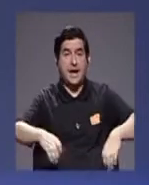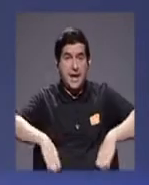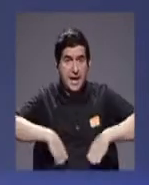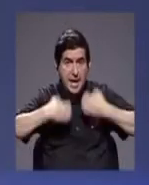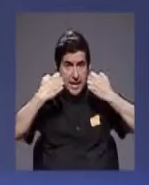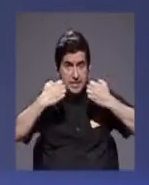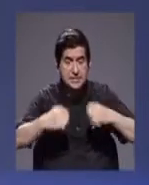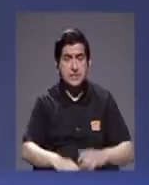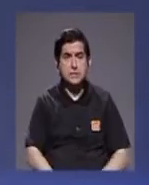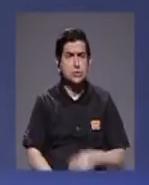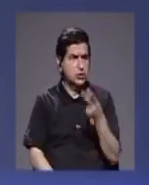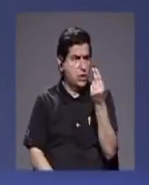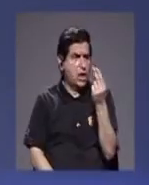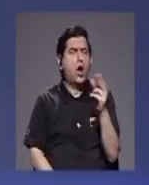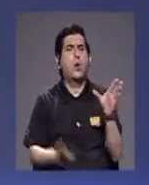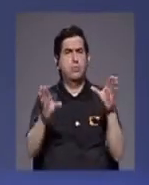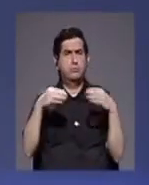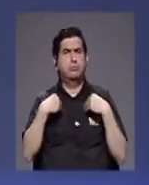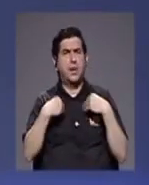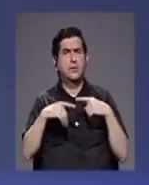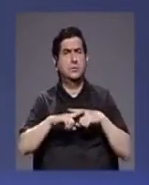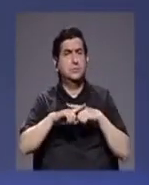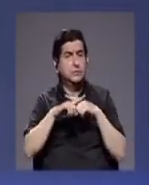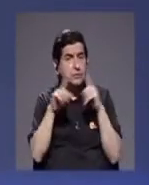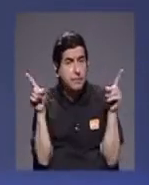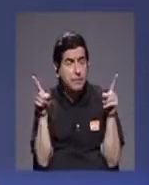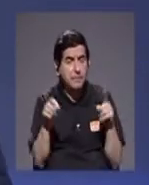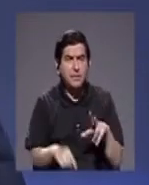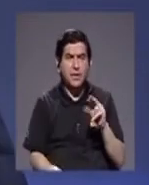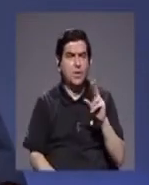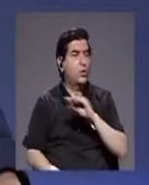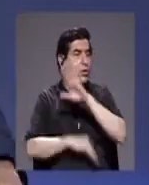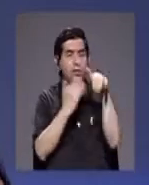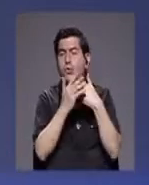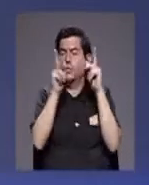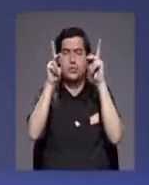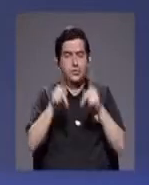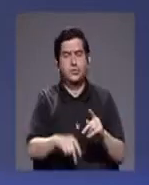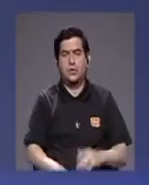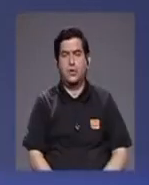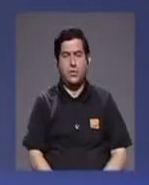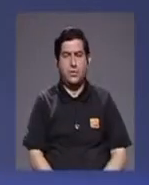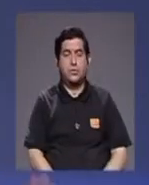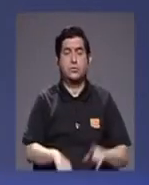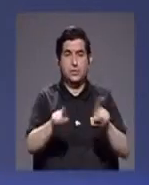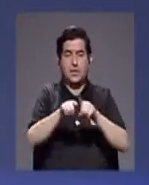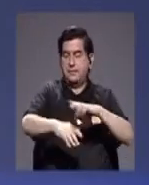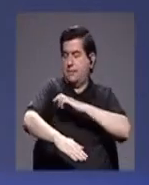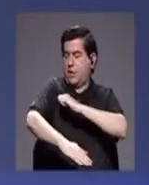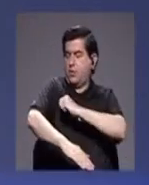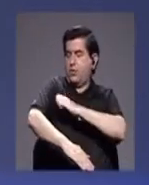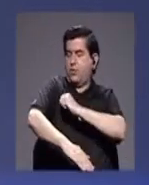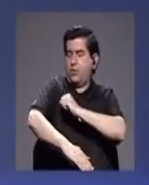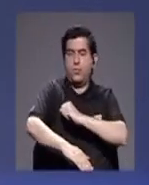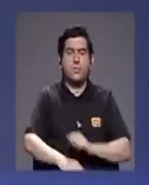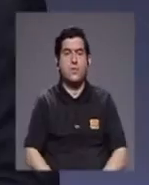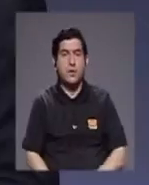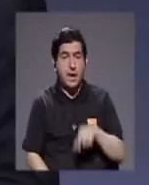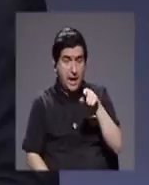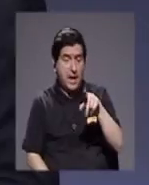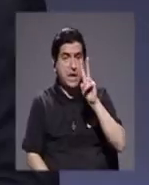existen a precios aceptables, pero no accesibles para todo el mundo, el tomar la presión. Ahí hay como dos